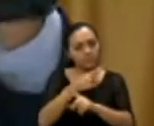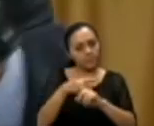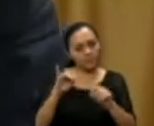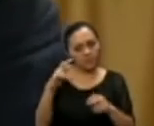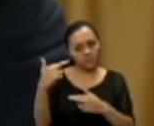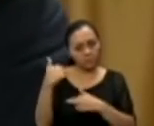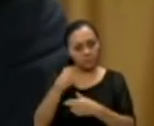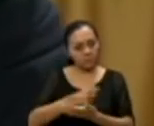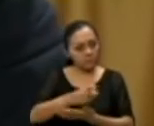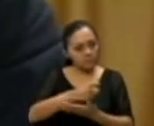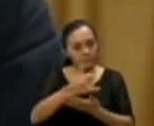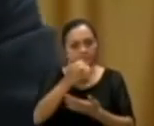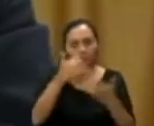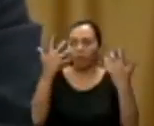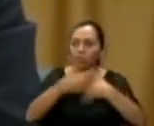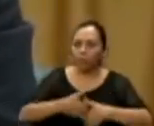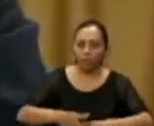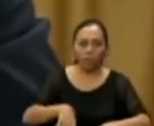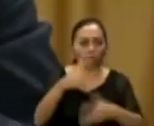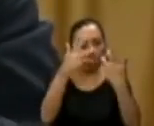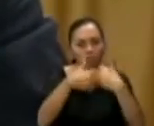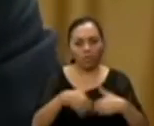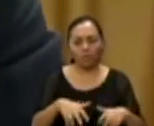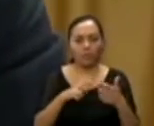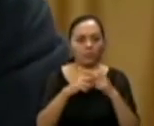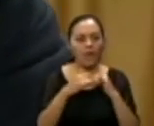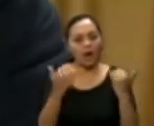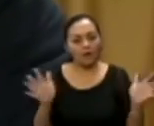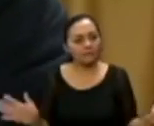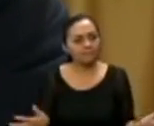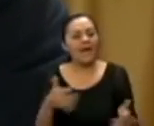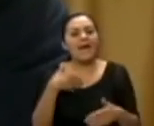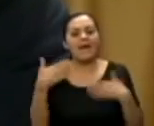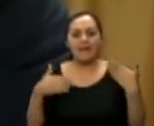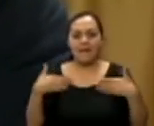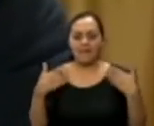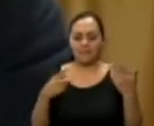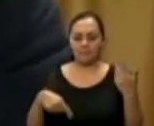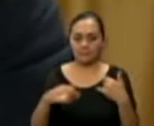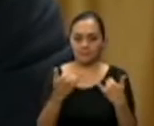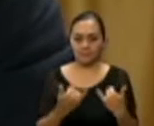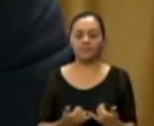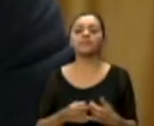irresponsabilidad de cierta posición absolutamente mentirosa y